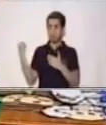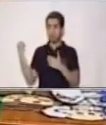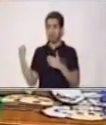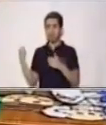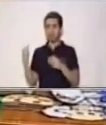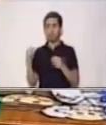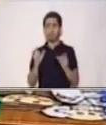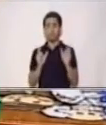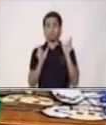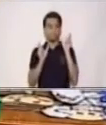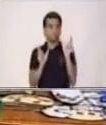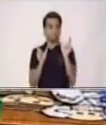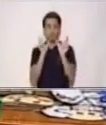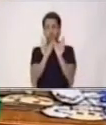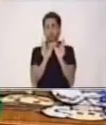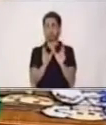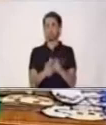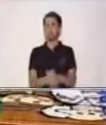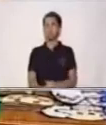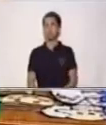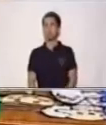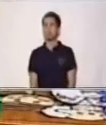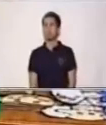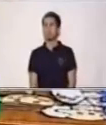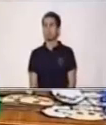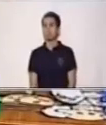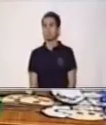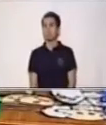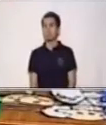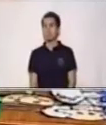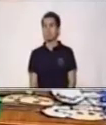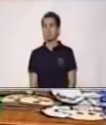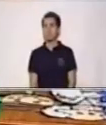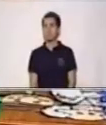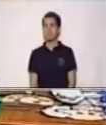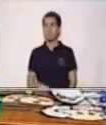puedas observar. Utilizamos la sílaba de la familia